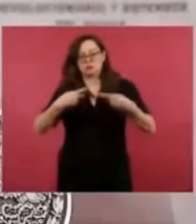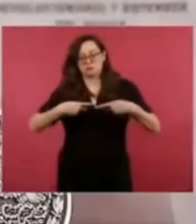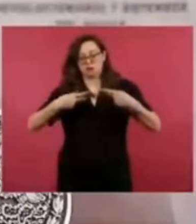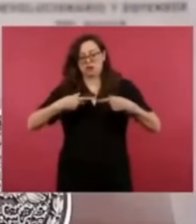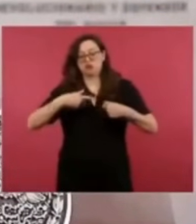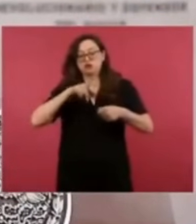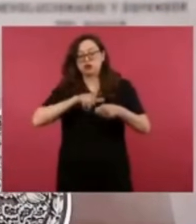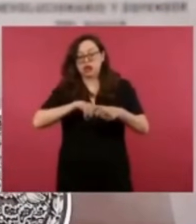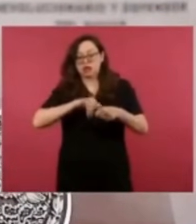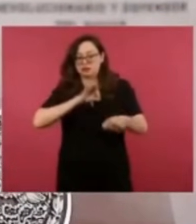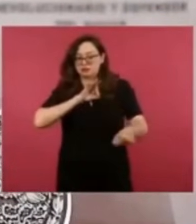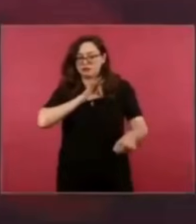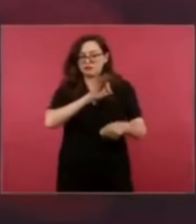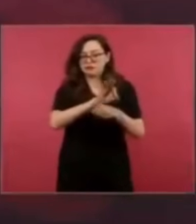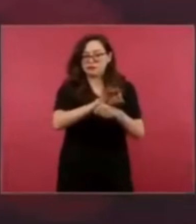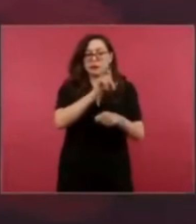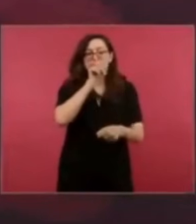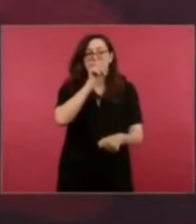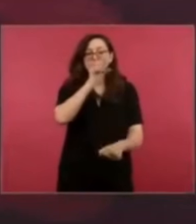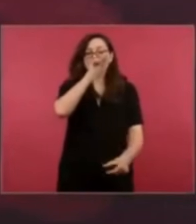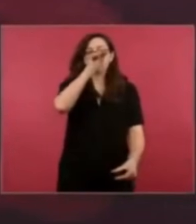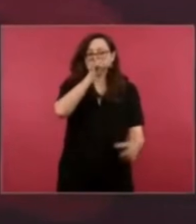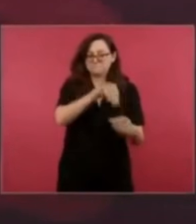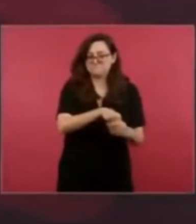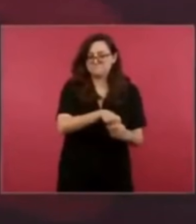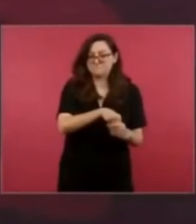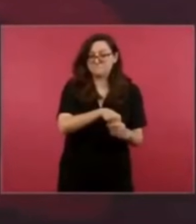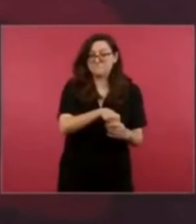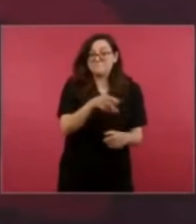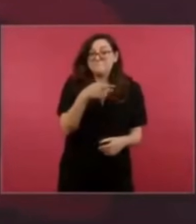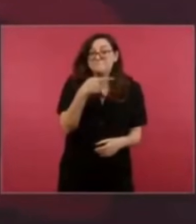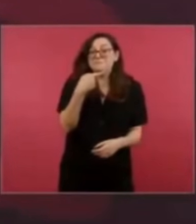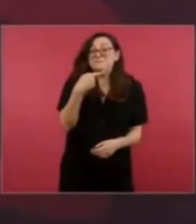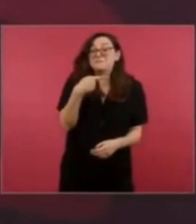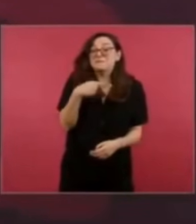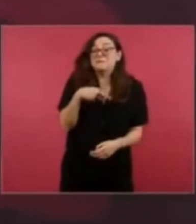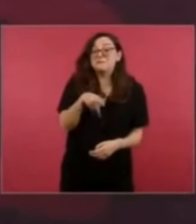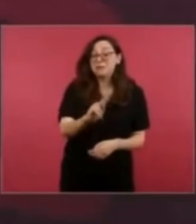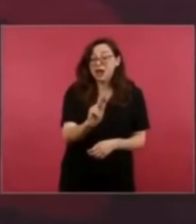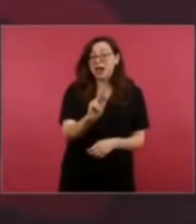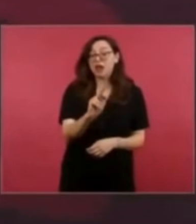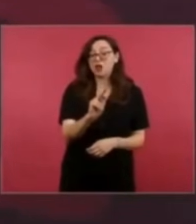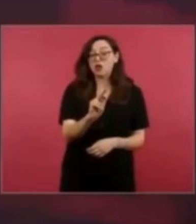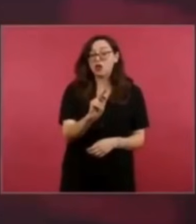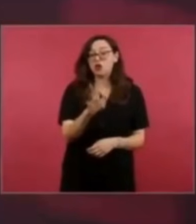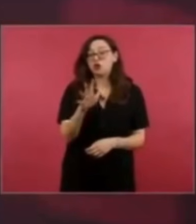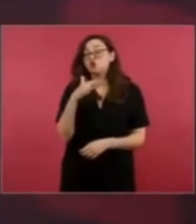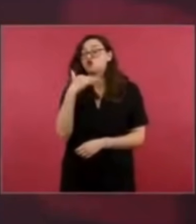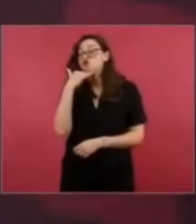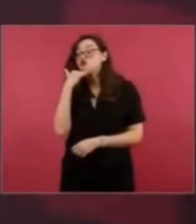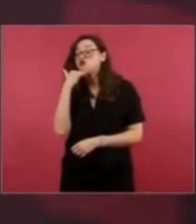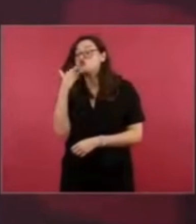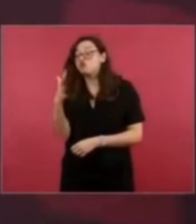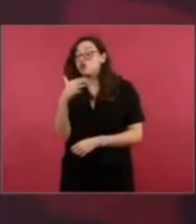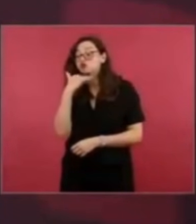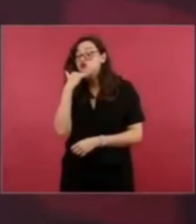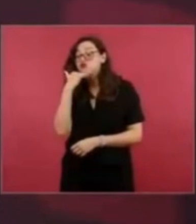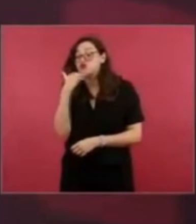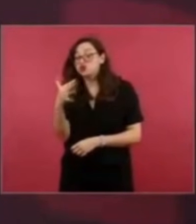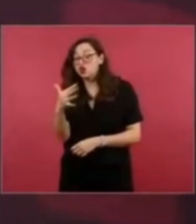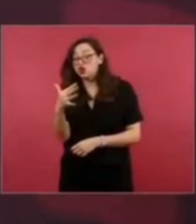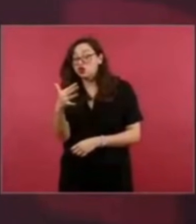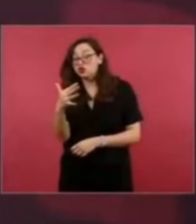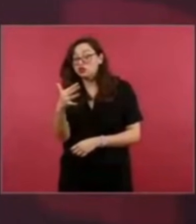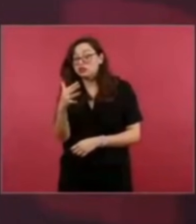dice, no puede reservarse información relacionada con actos de corrupción, se cierra